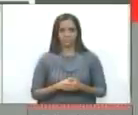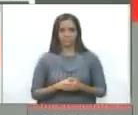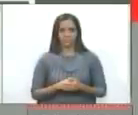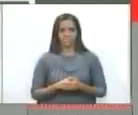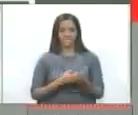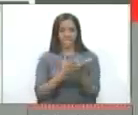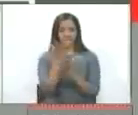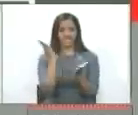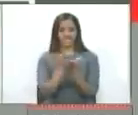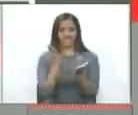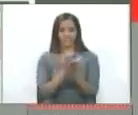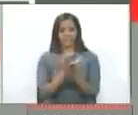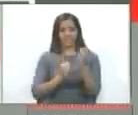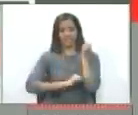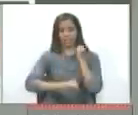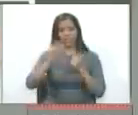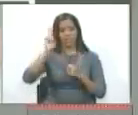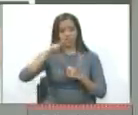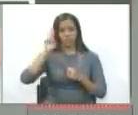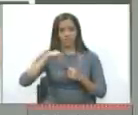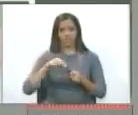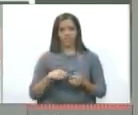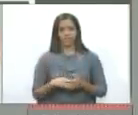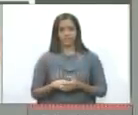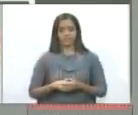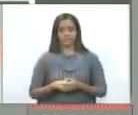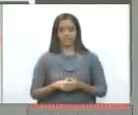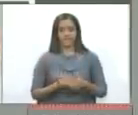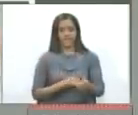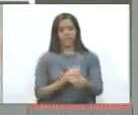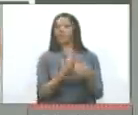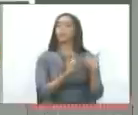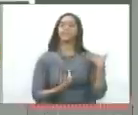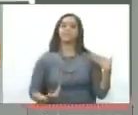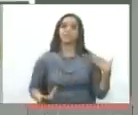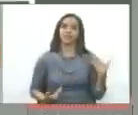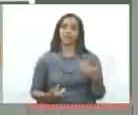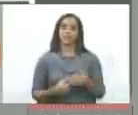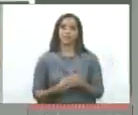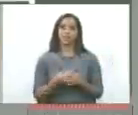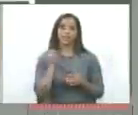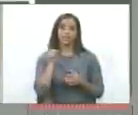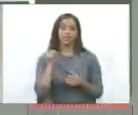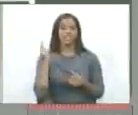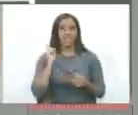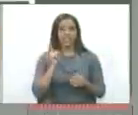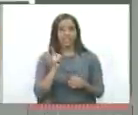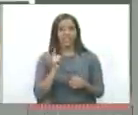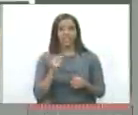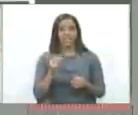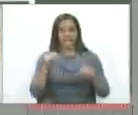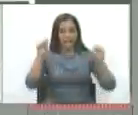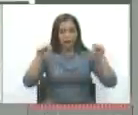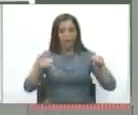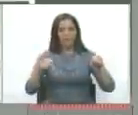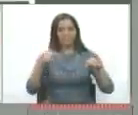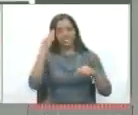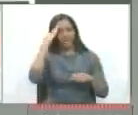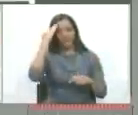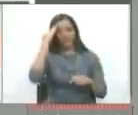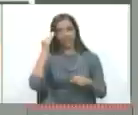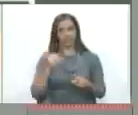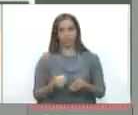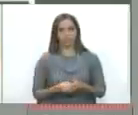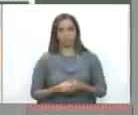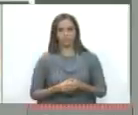Leales siempre, traidores nunca, hermano presidente. Ellos, mira, ellos deberían a estas alturas saberlo, ¿ves? Ellos deberían a